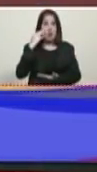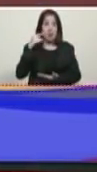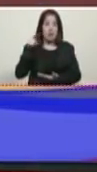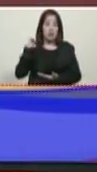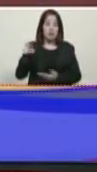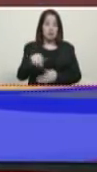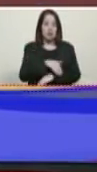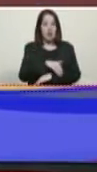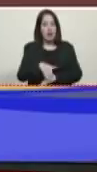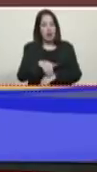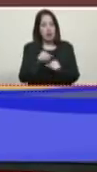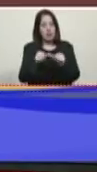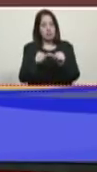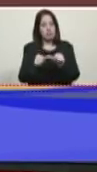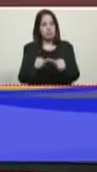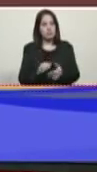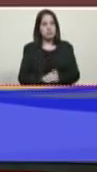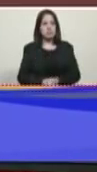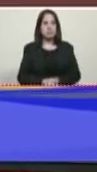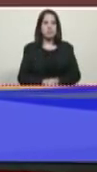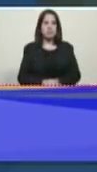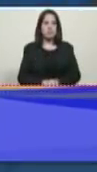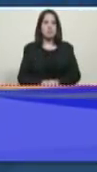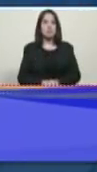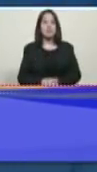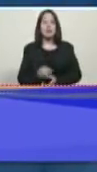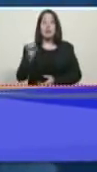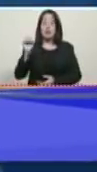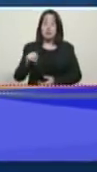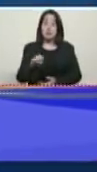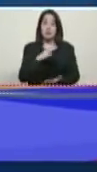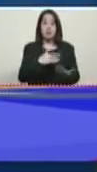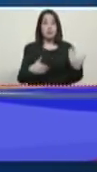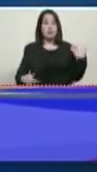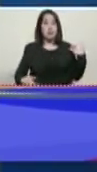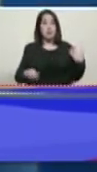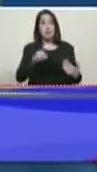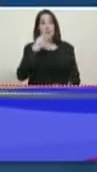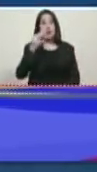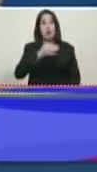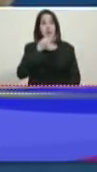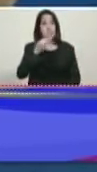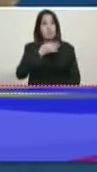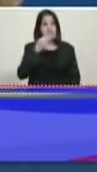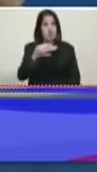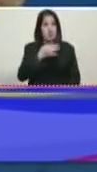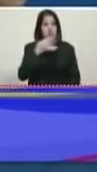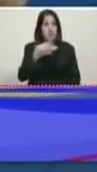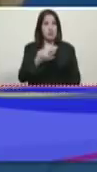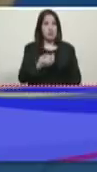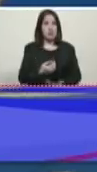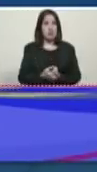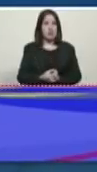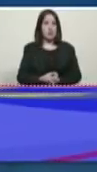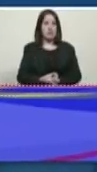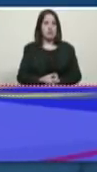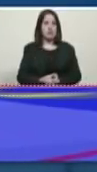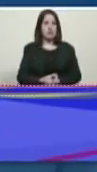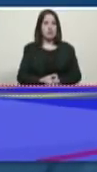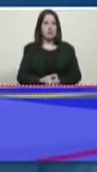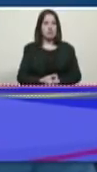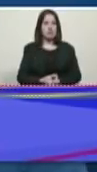calle de manera permanente gobernador si el presidente buenas tardes buenas tardes a todos era que